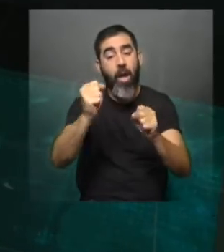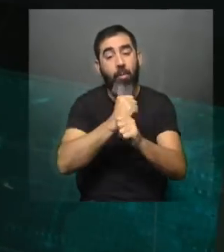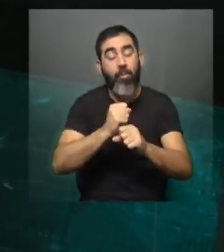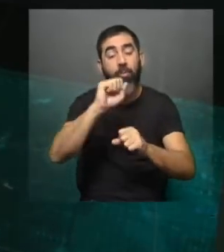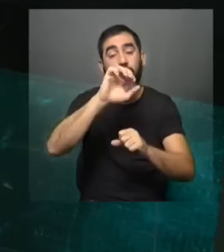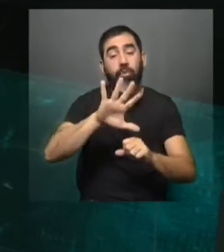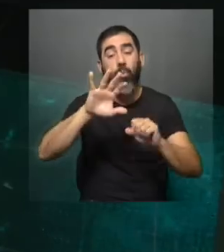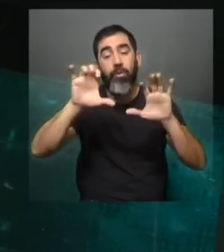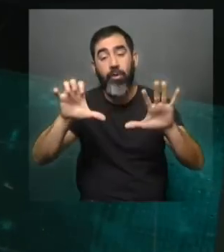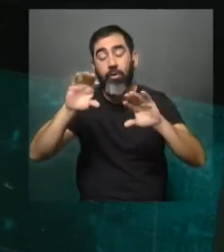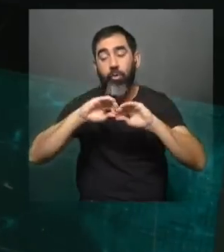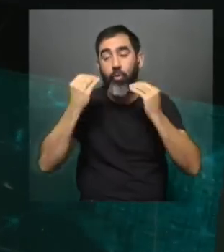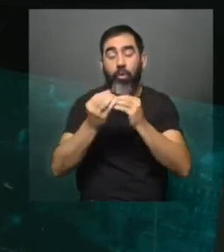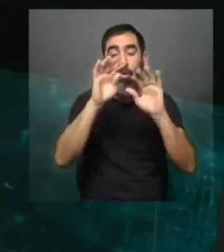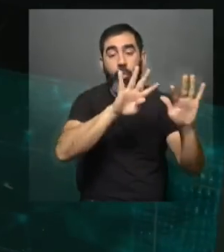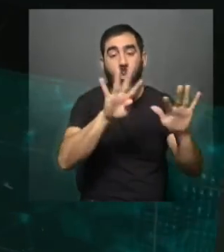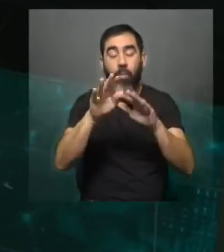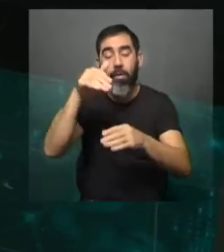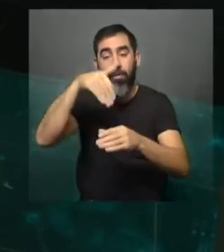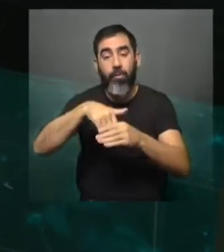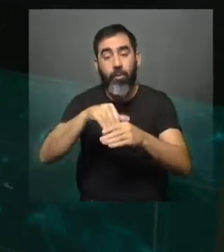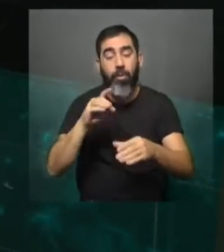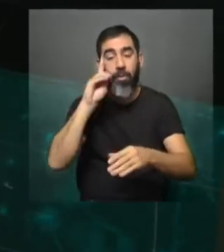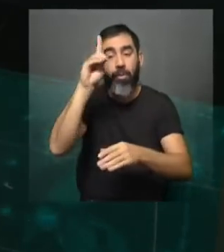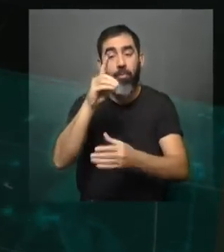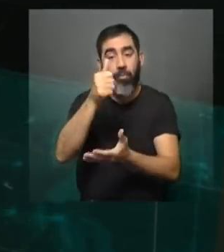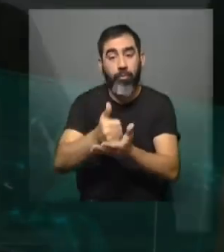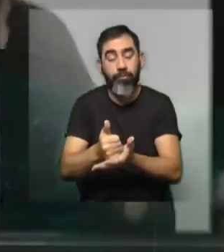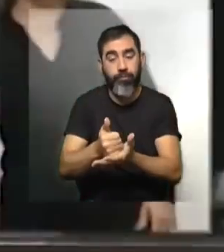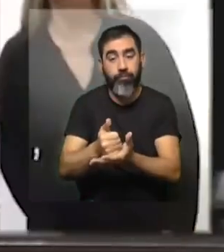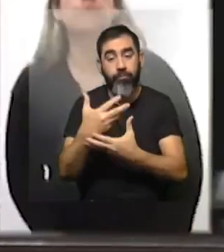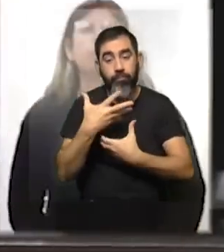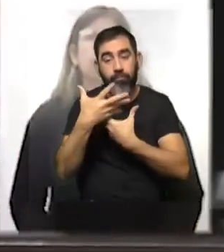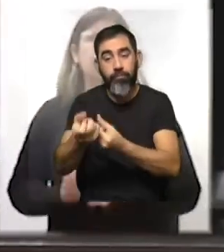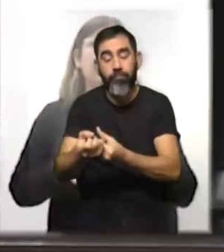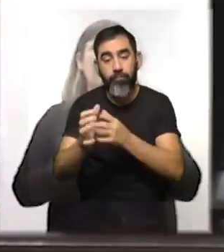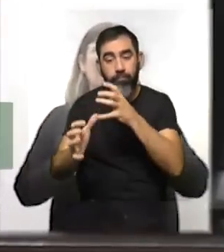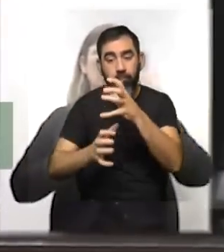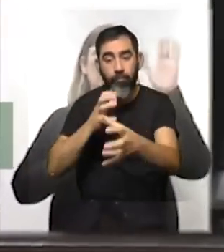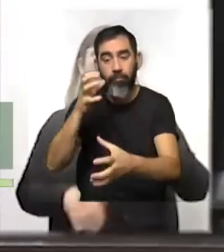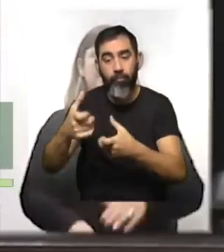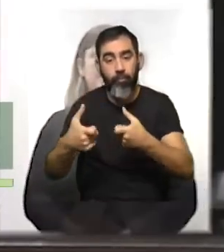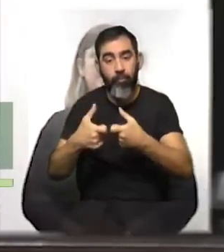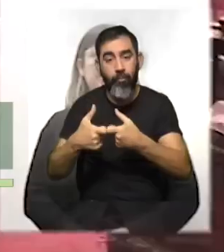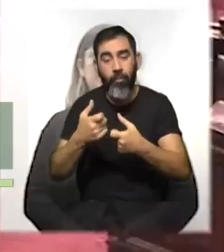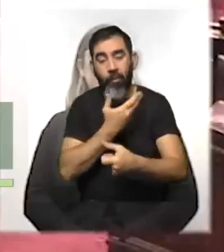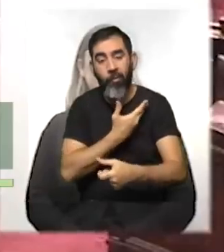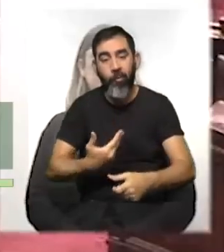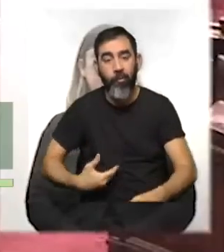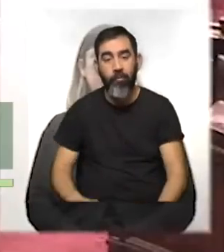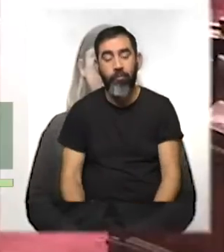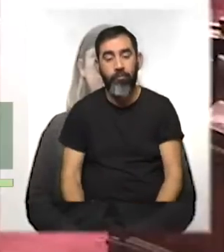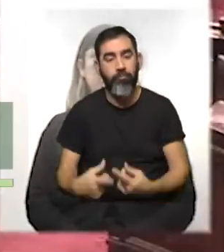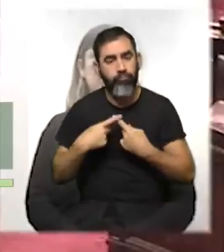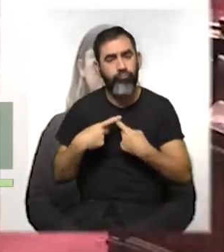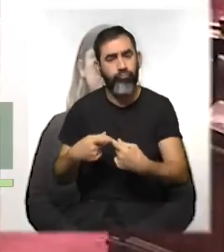56 En 99 votos con los diputados presentes con el respaldo finalmente de toda la bancada oficialista sí mucho